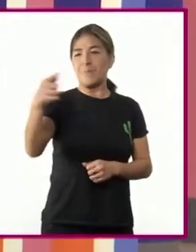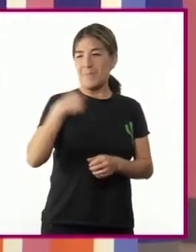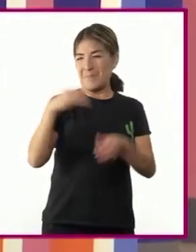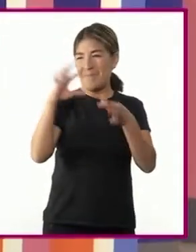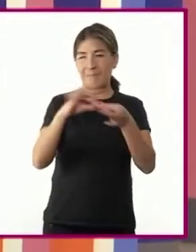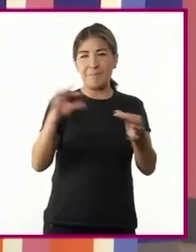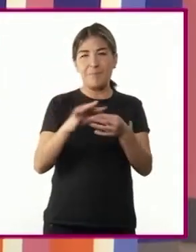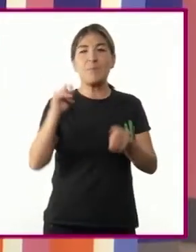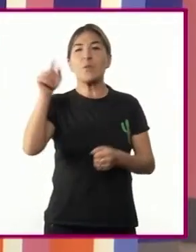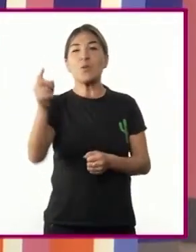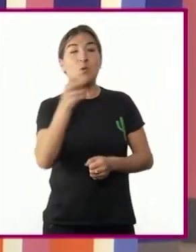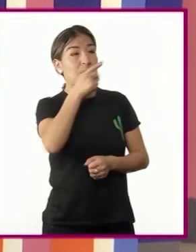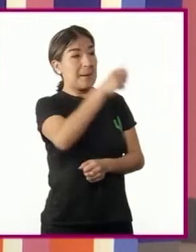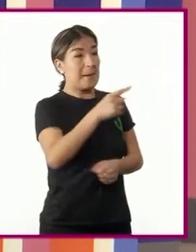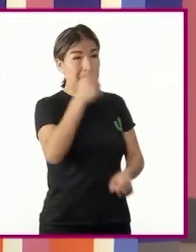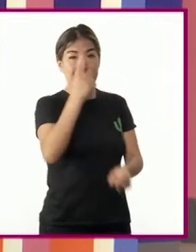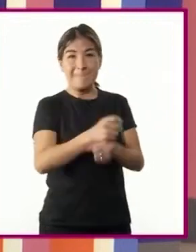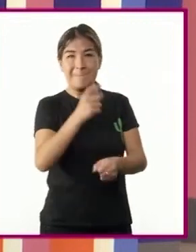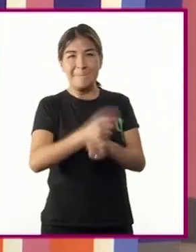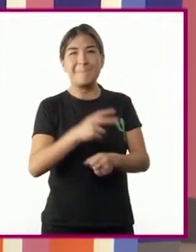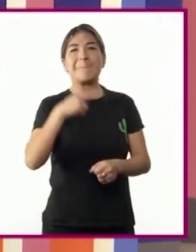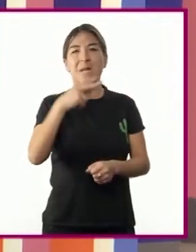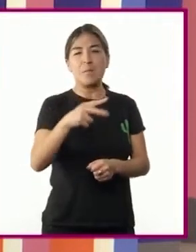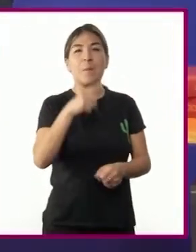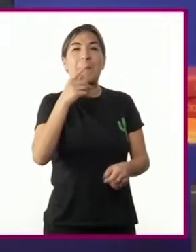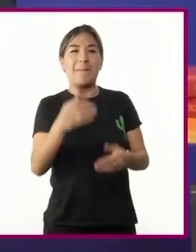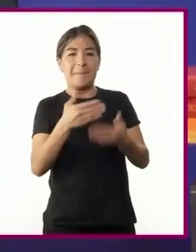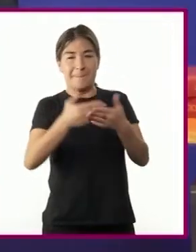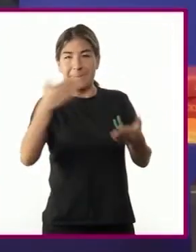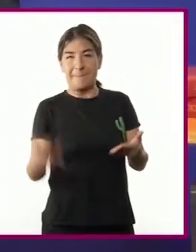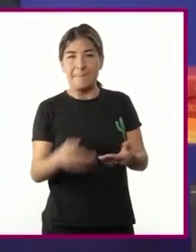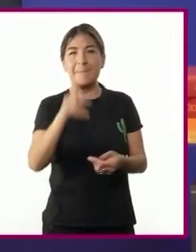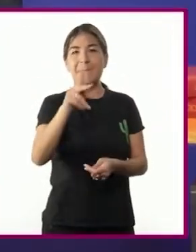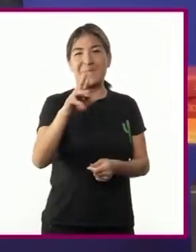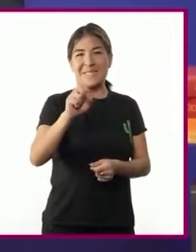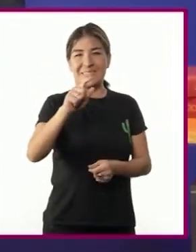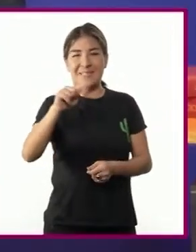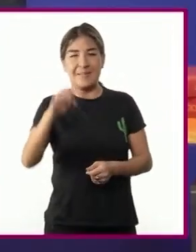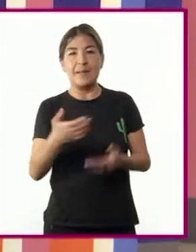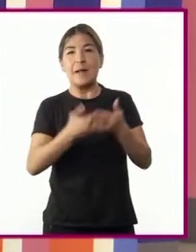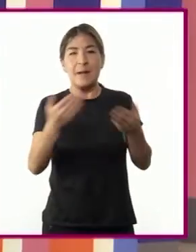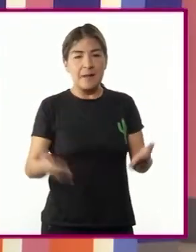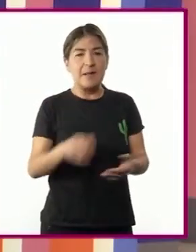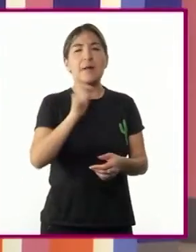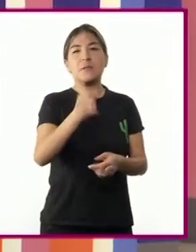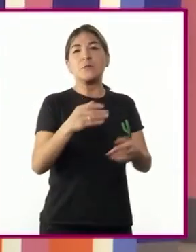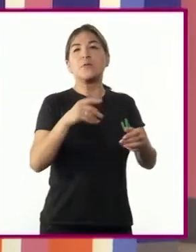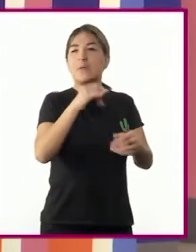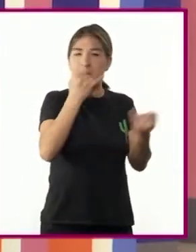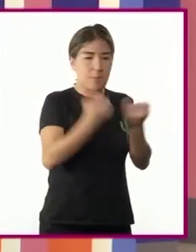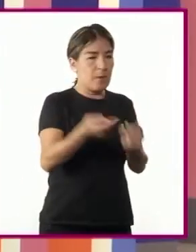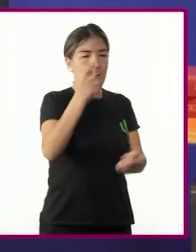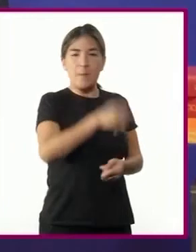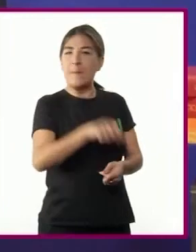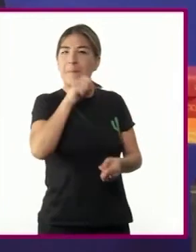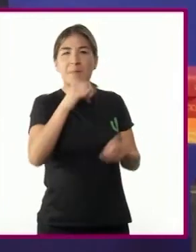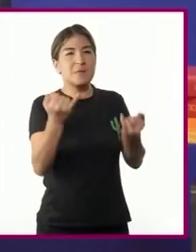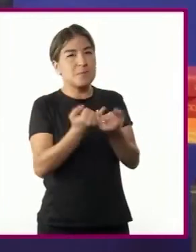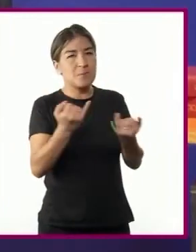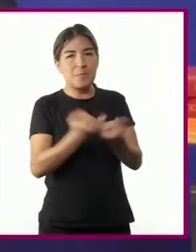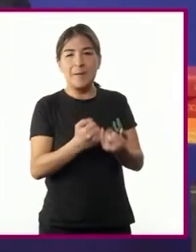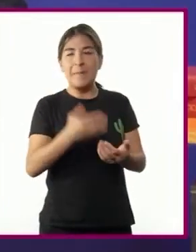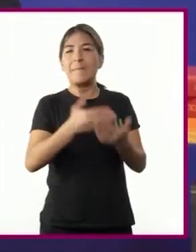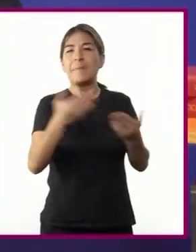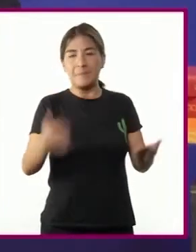le dijiste que el primer verbo estaba en presente, así que el otro verbo tenía que estar en presente. Sí, es